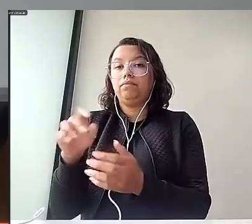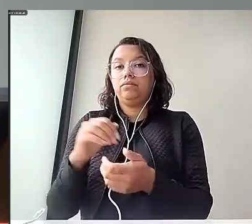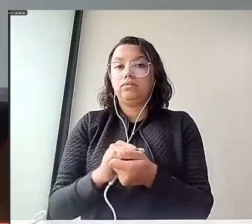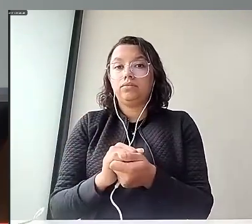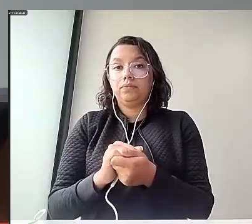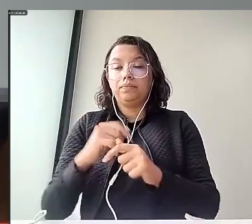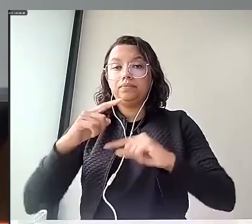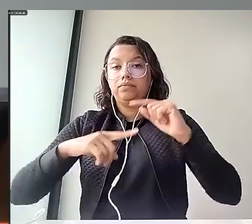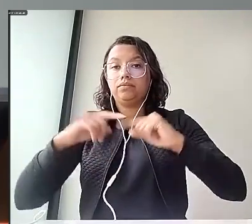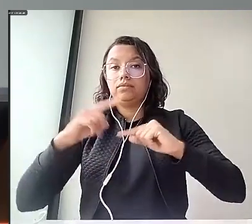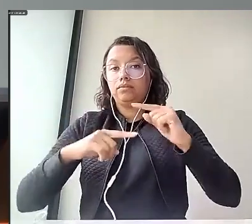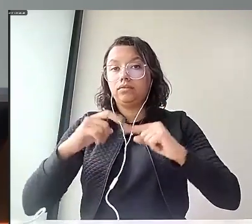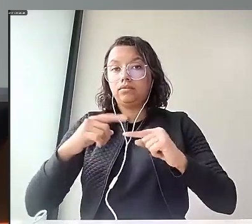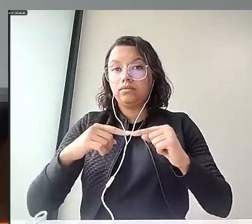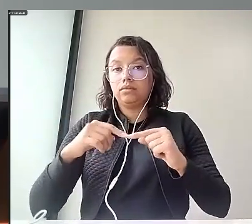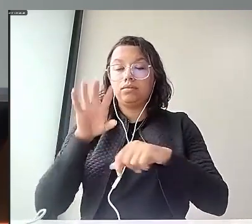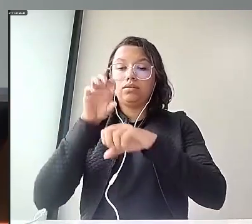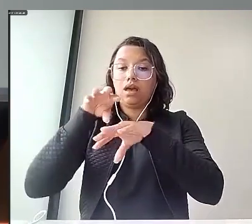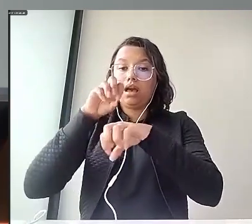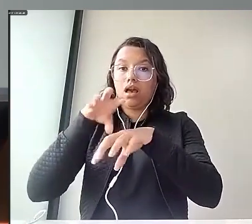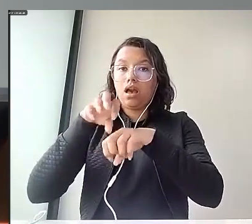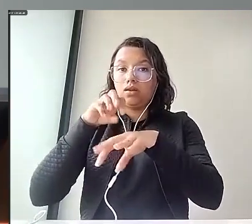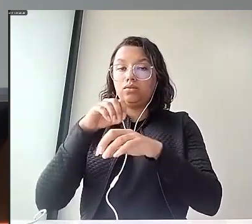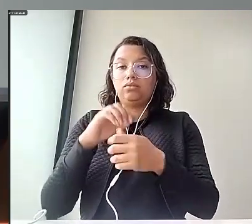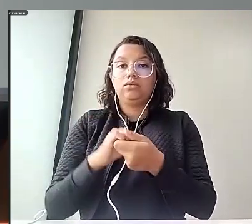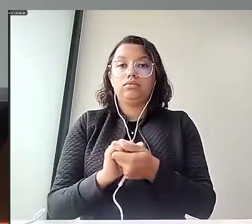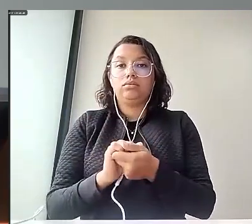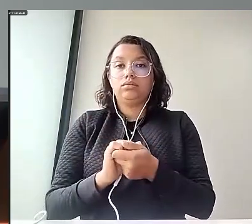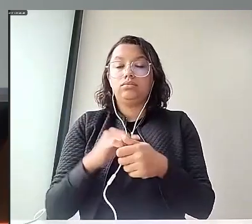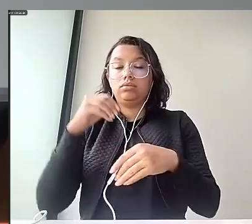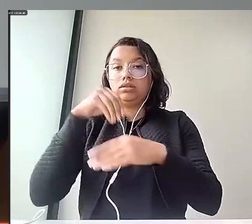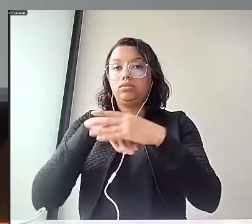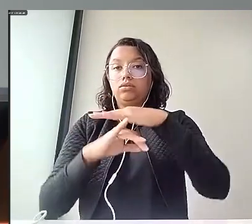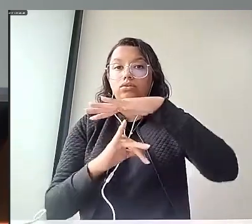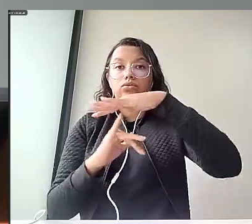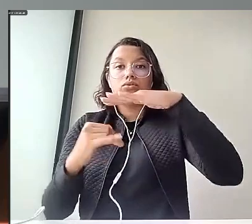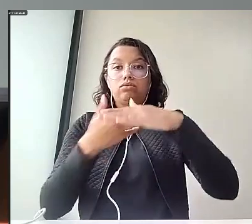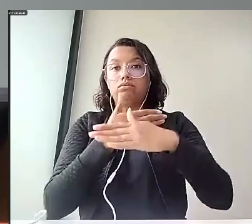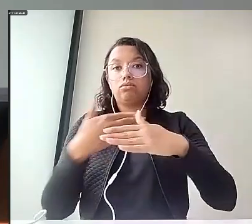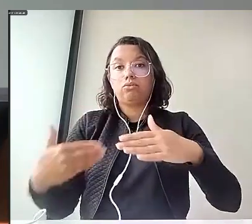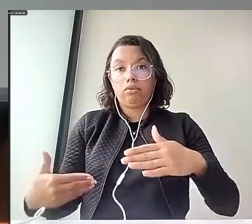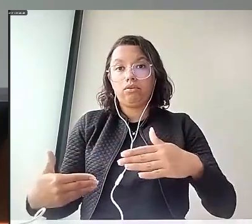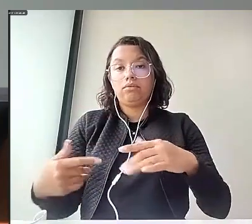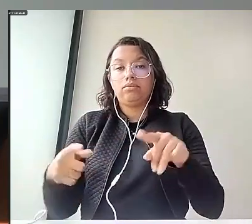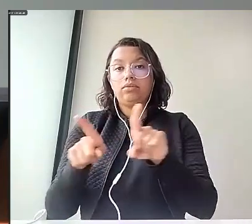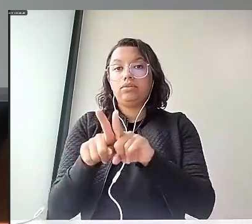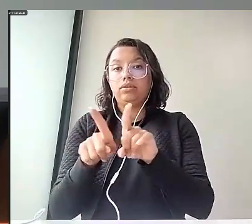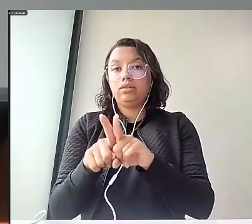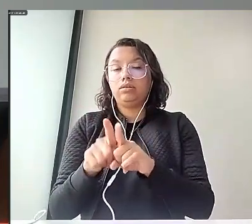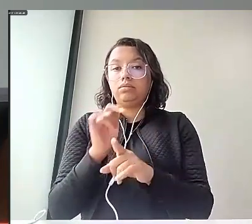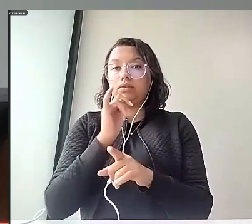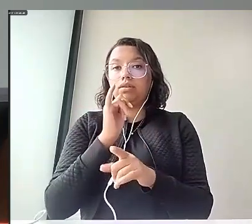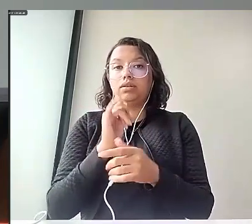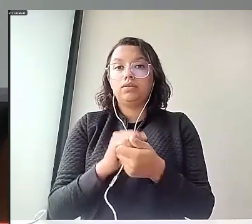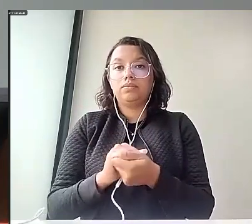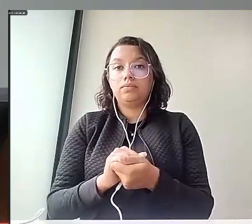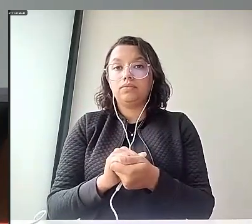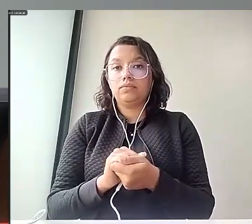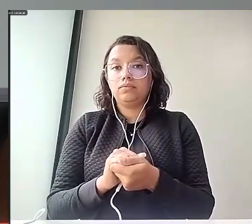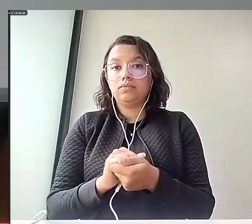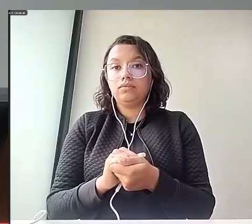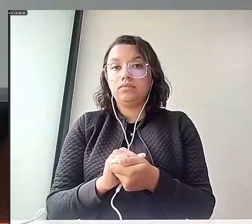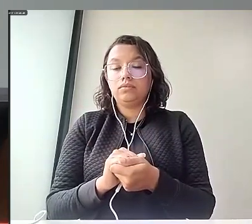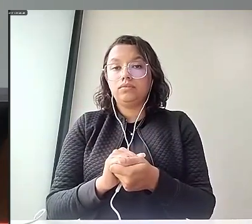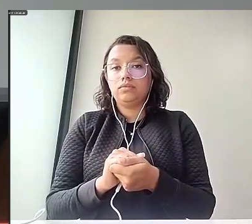la educación, la instrucción pública y finalmente eso desemboca en el preámbulo